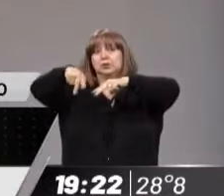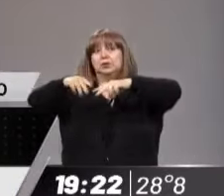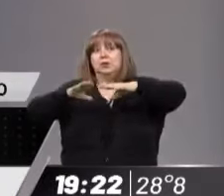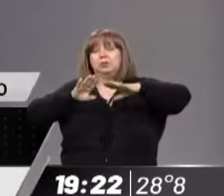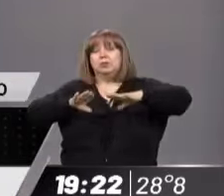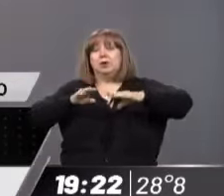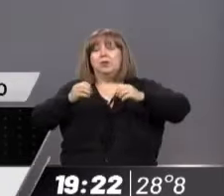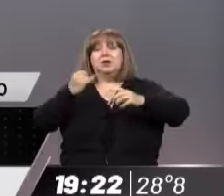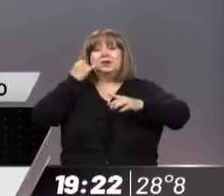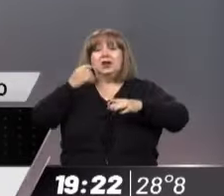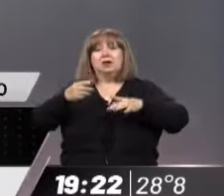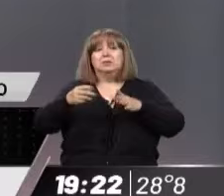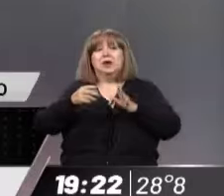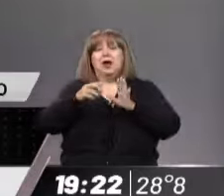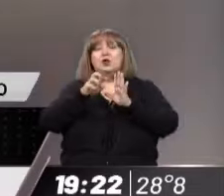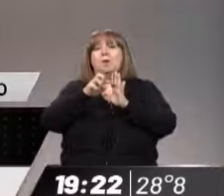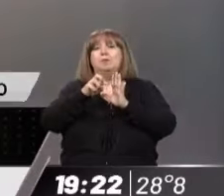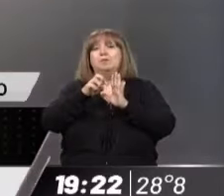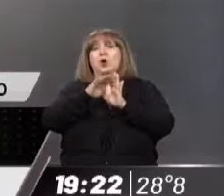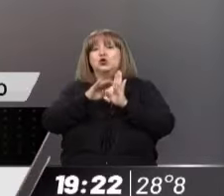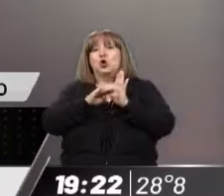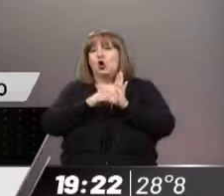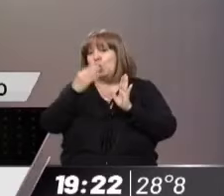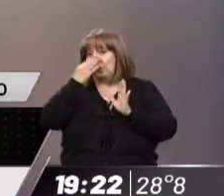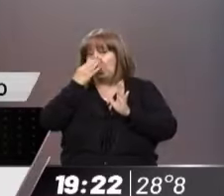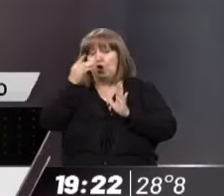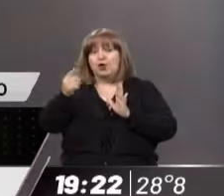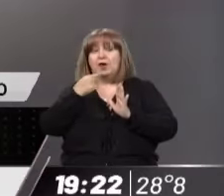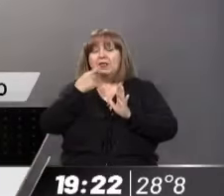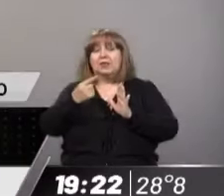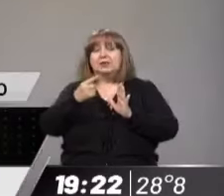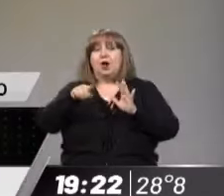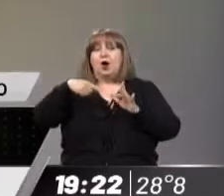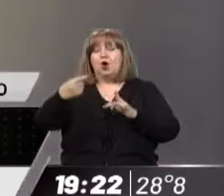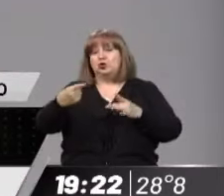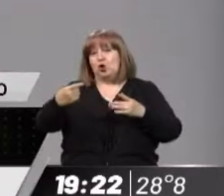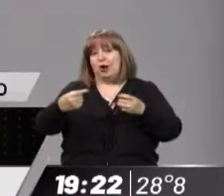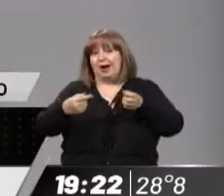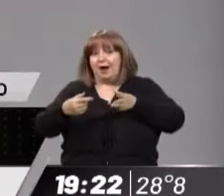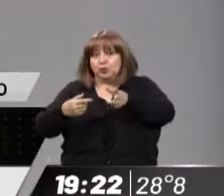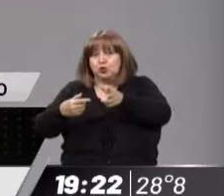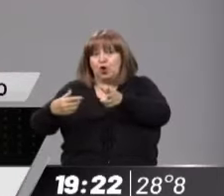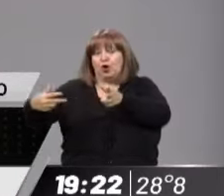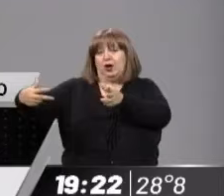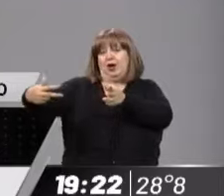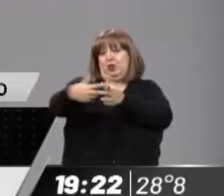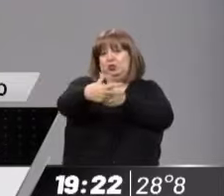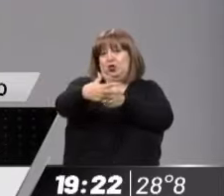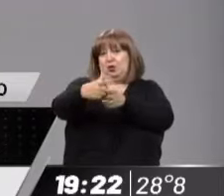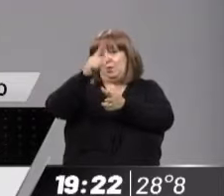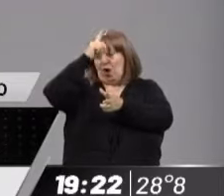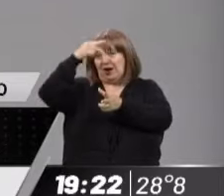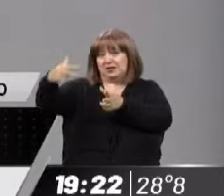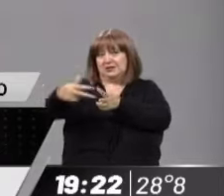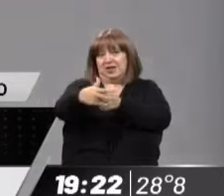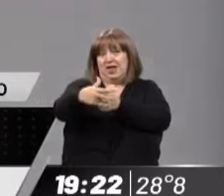marcha en virtud de un protocolo que tenemos policía de Córdoba, donde se lo intercepta a este auto con otro móvil policial que se le